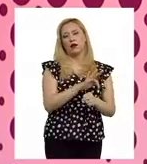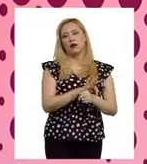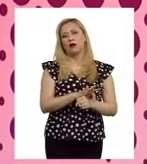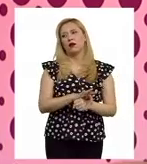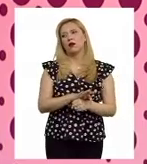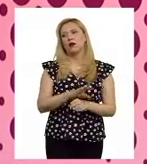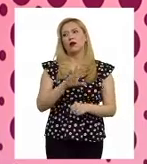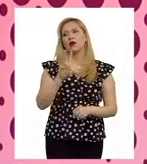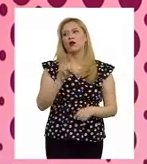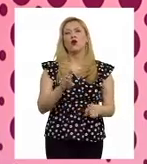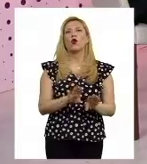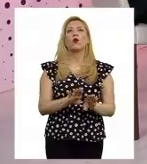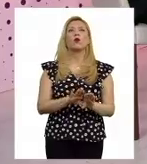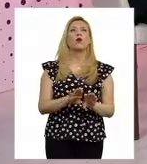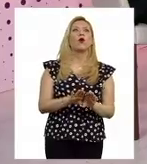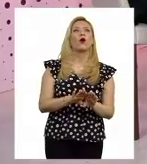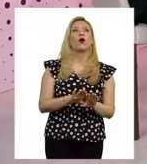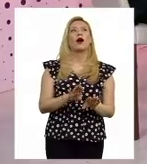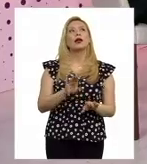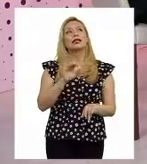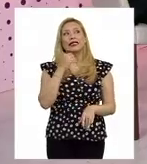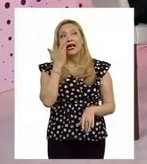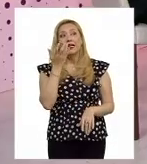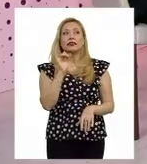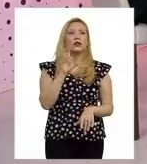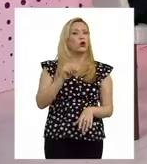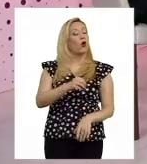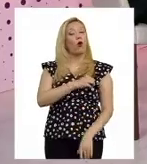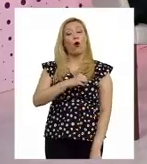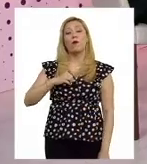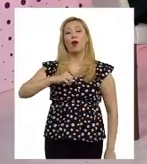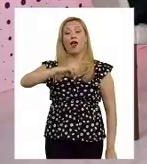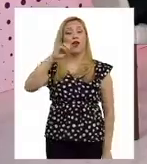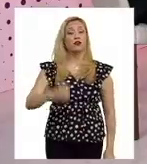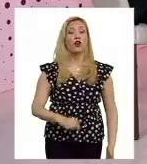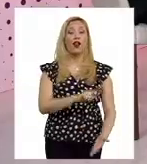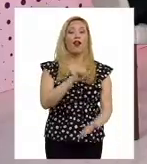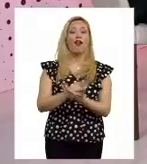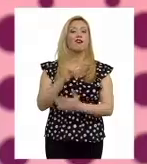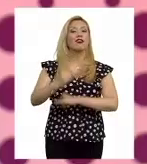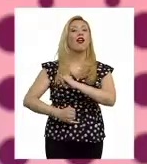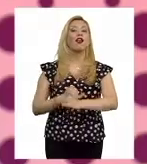una opción benévola, ¿no? Es una obligación del derecho internacional.